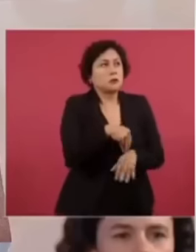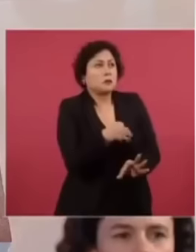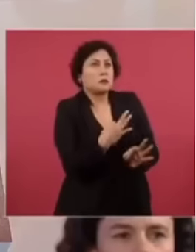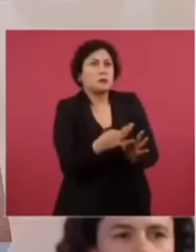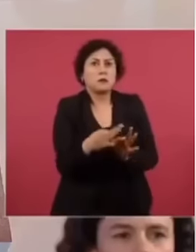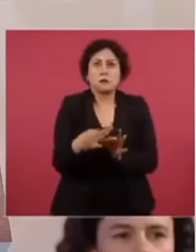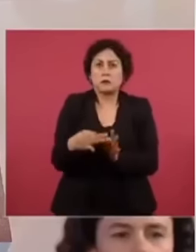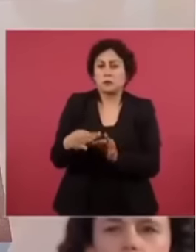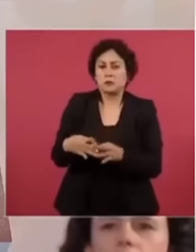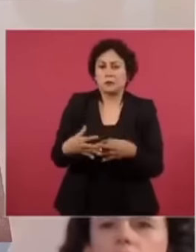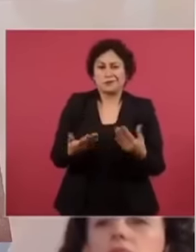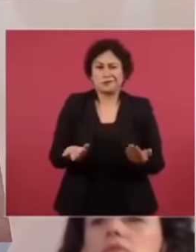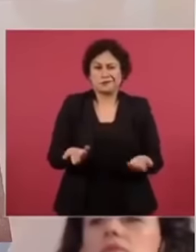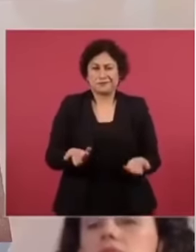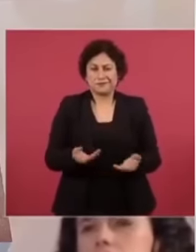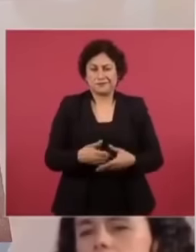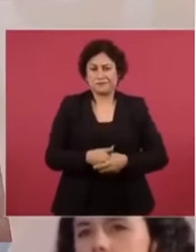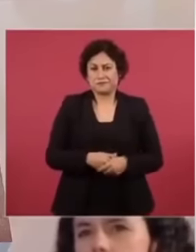Y